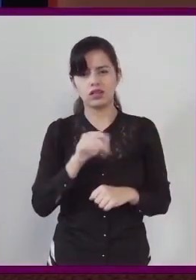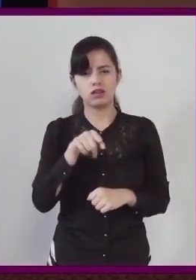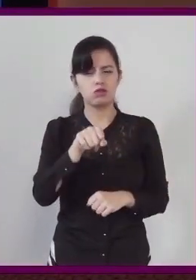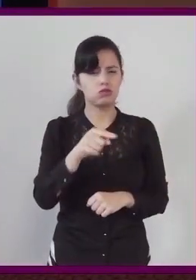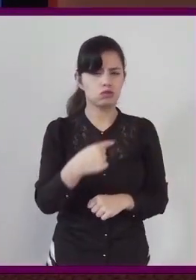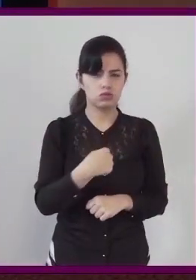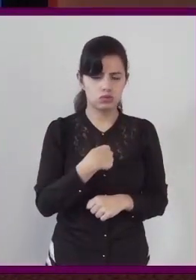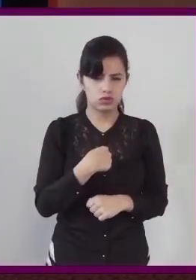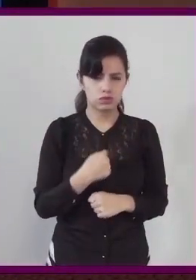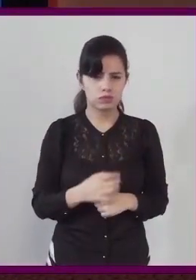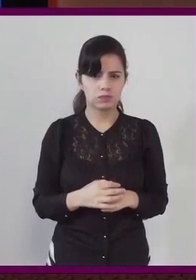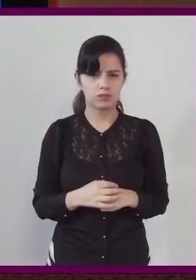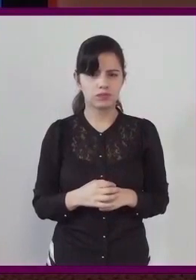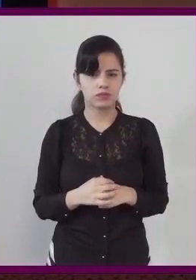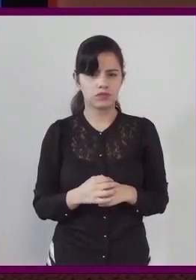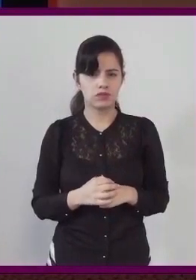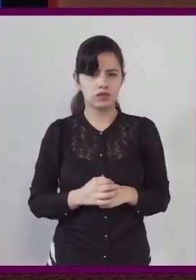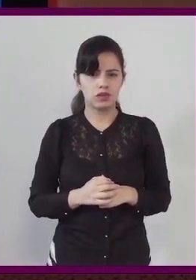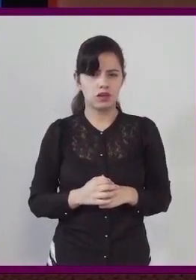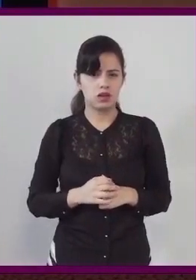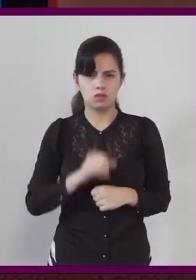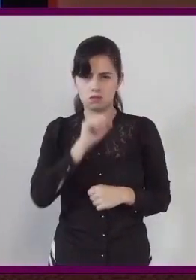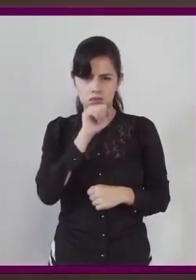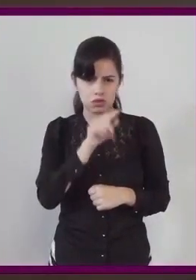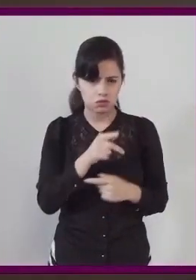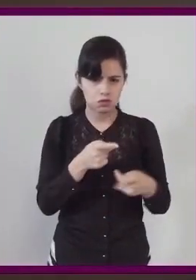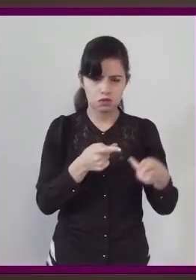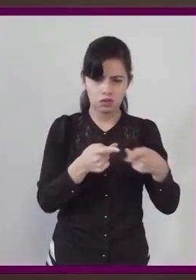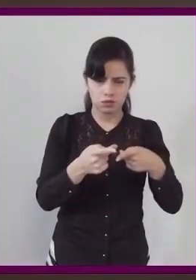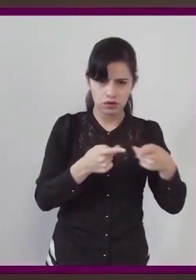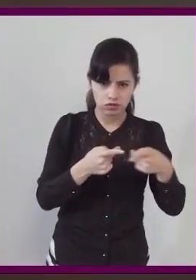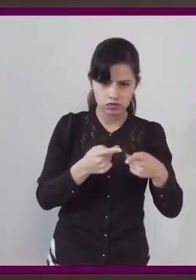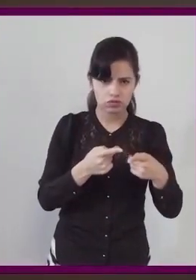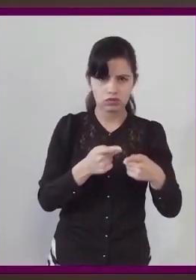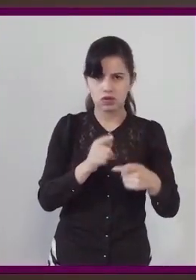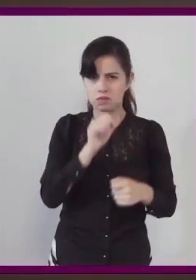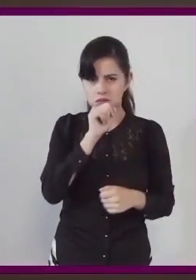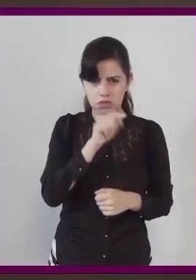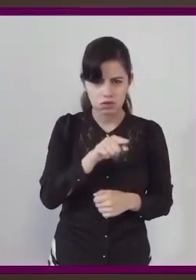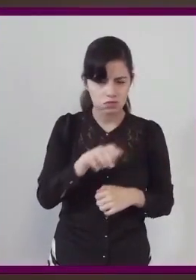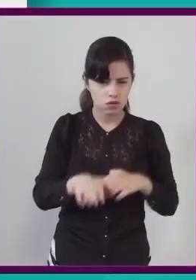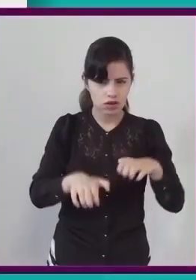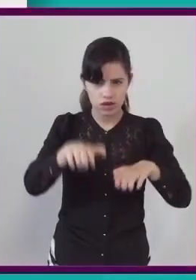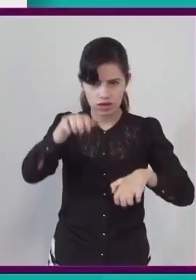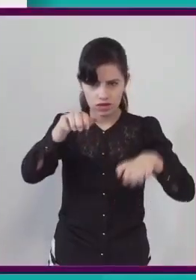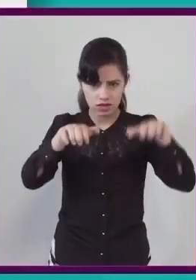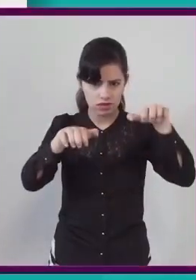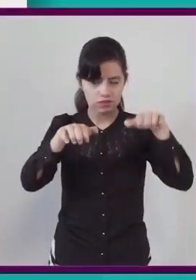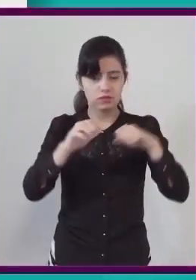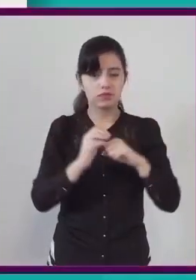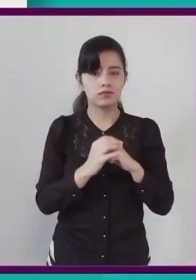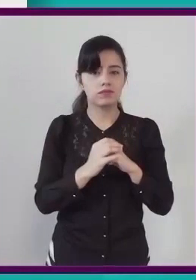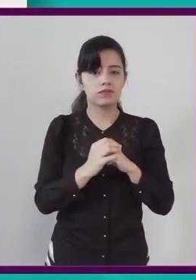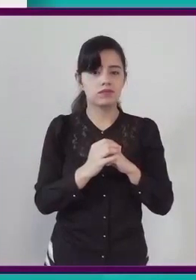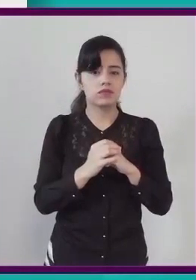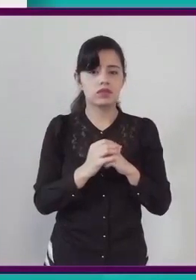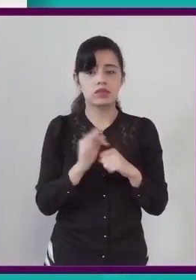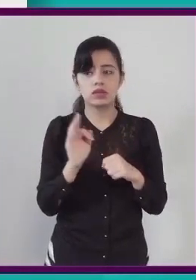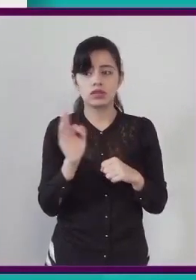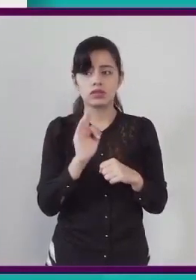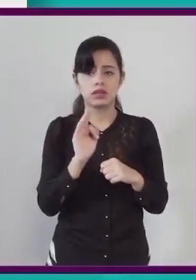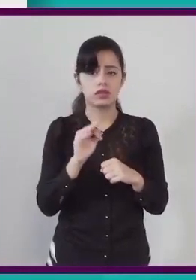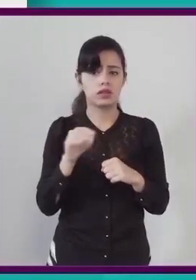yo tuviéramos la misma preparación y la misma edad y aplicáramos a